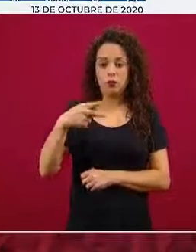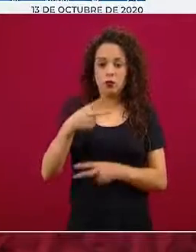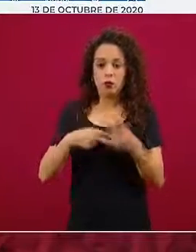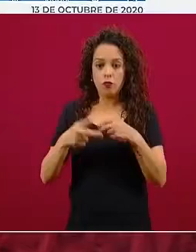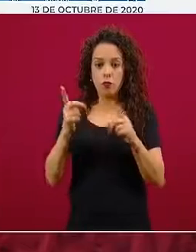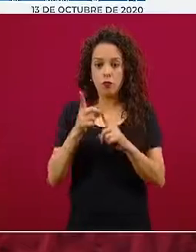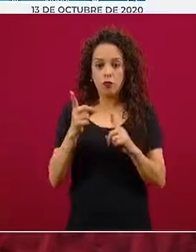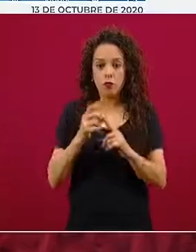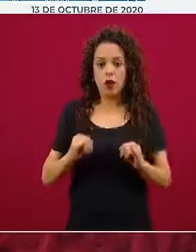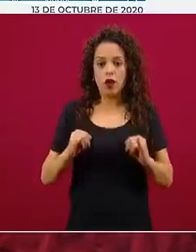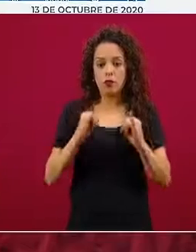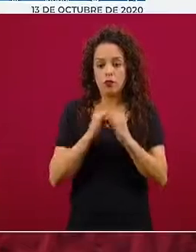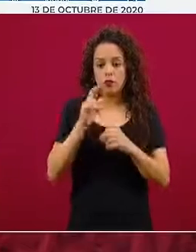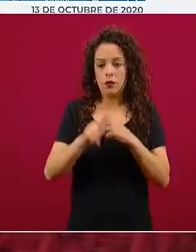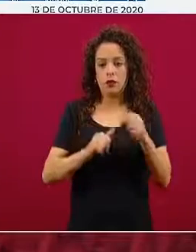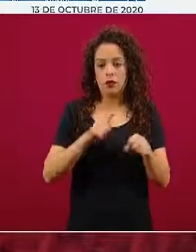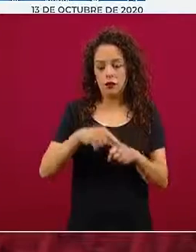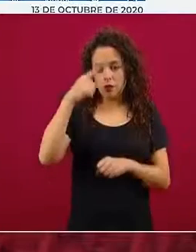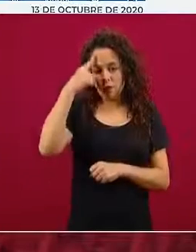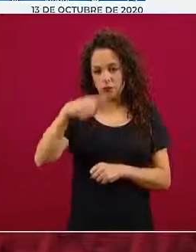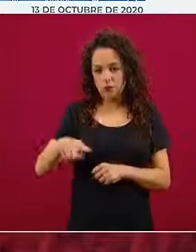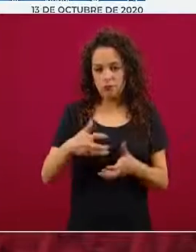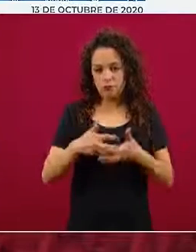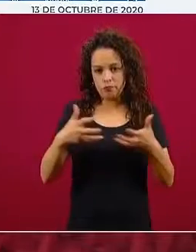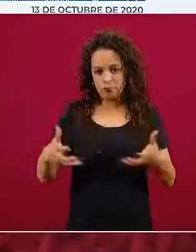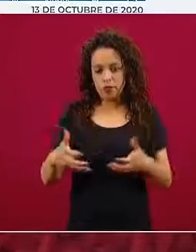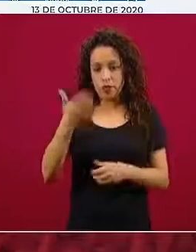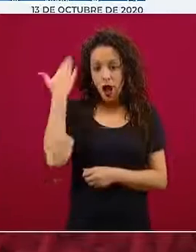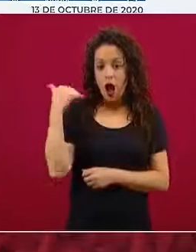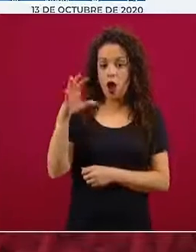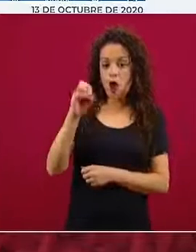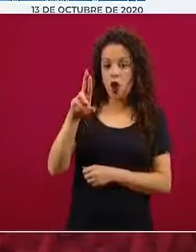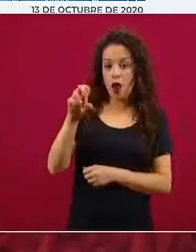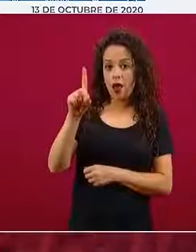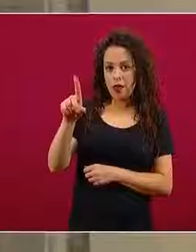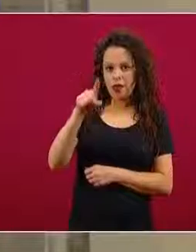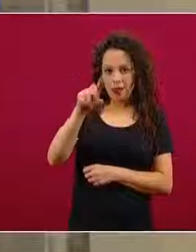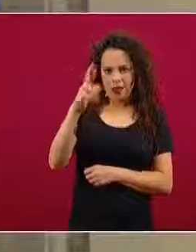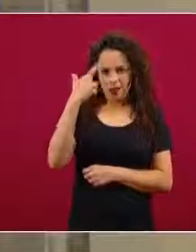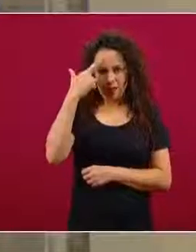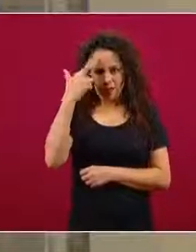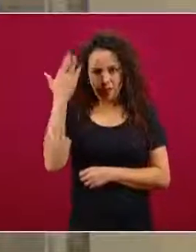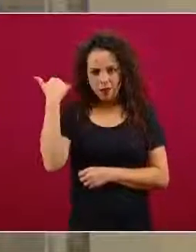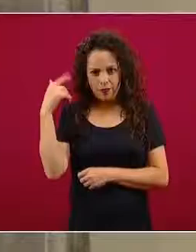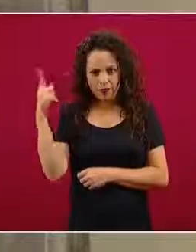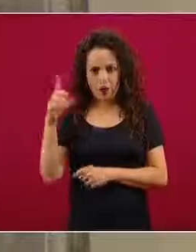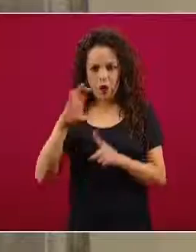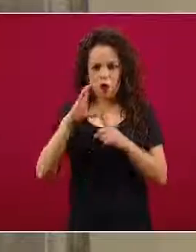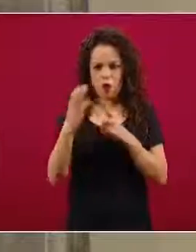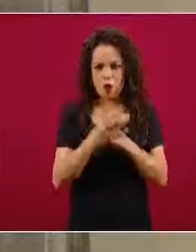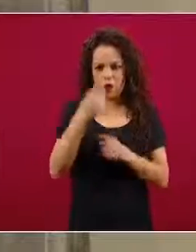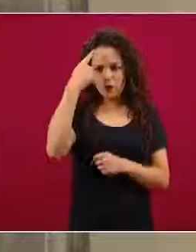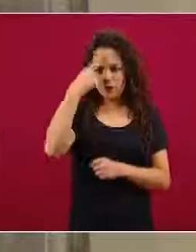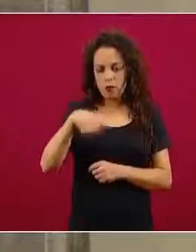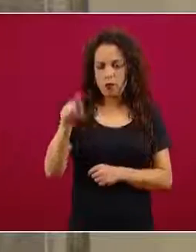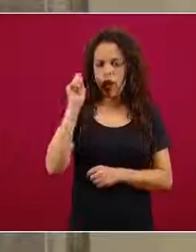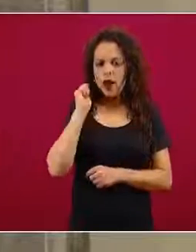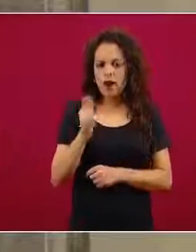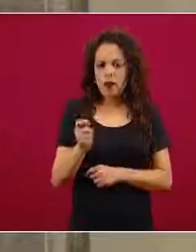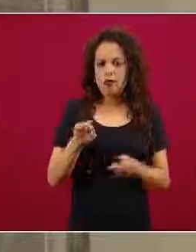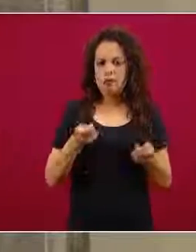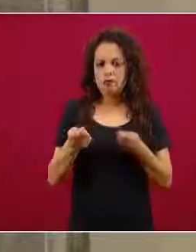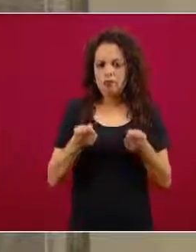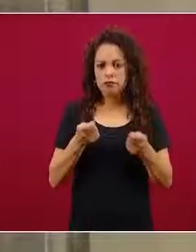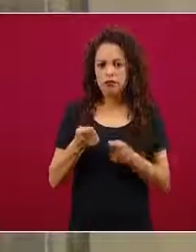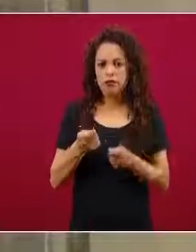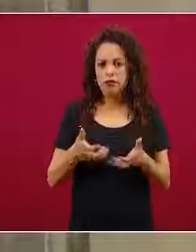Instituto Nacional del Suelo Sustentable. Antes era la CORET, seguramente la han escuchado, era antes la Comisión para la Regularización de la